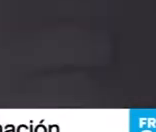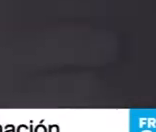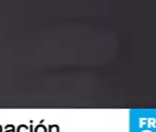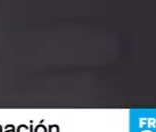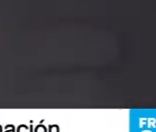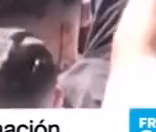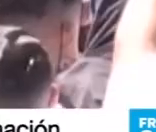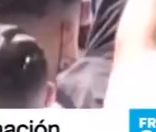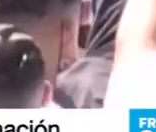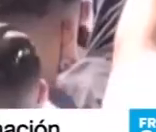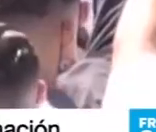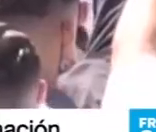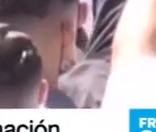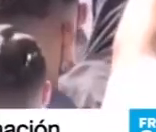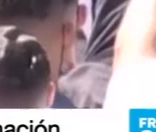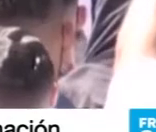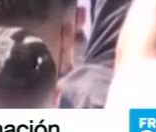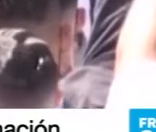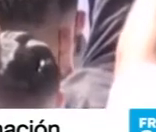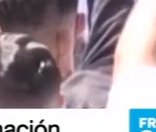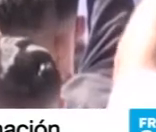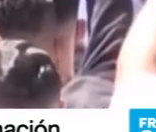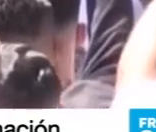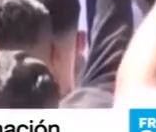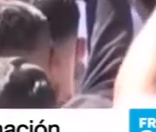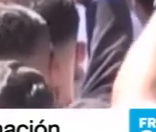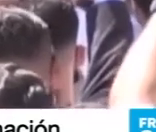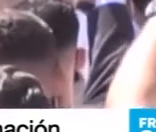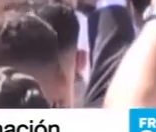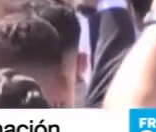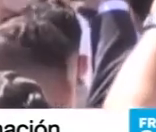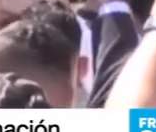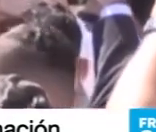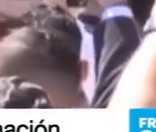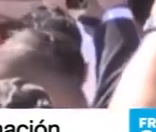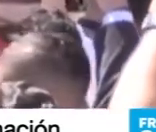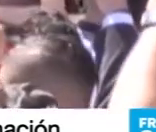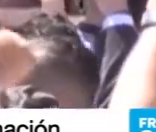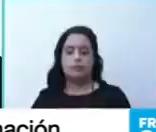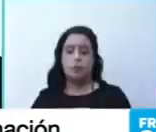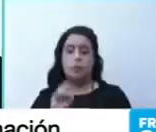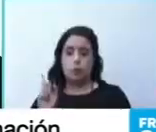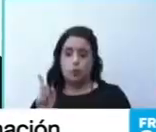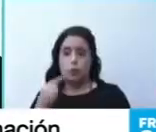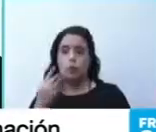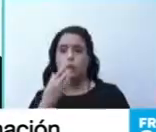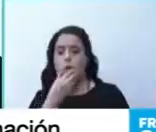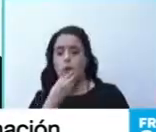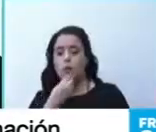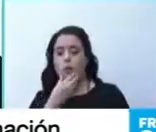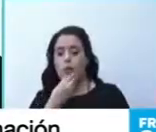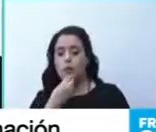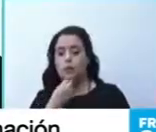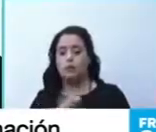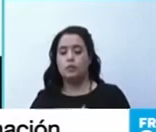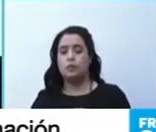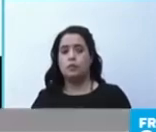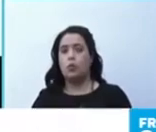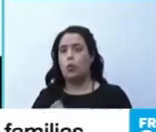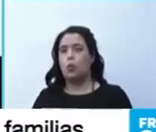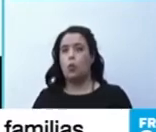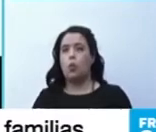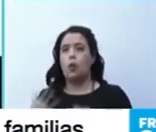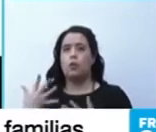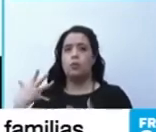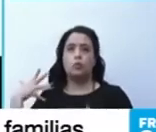internacional contra la corrupción e impunidad en honduras para frenar la creciente corruptela en su país la llegada